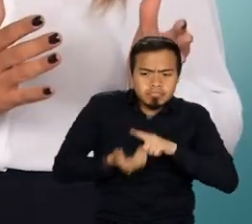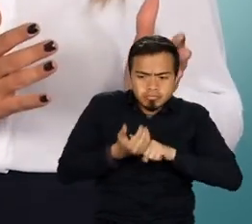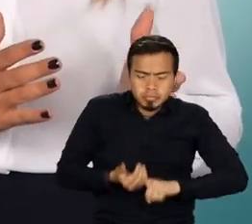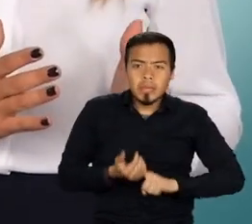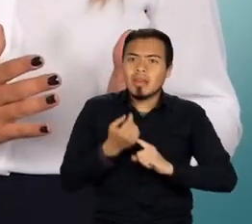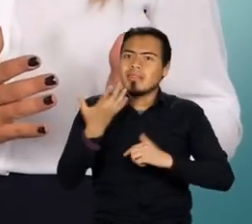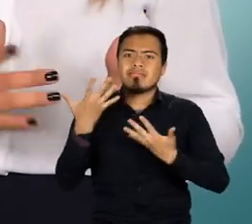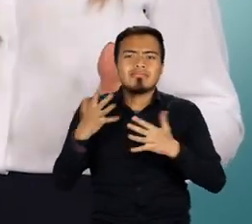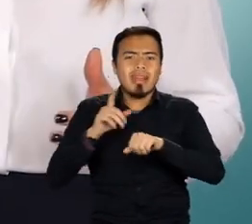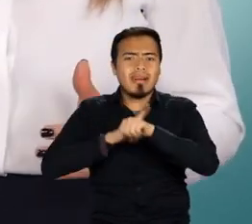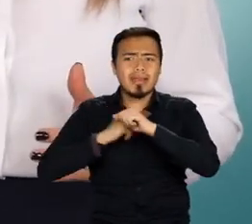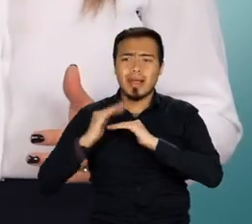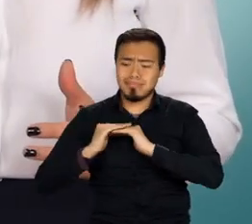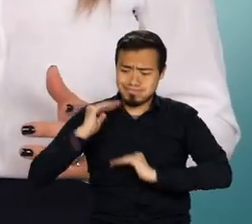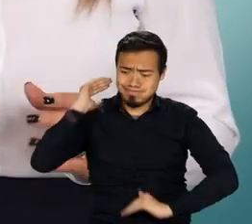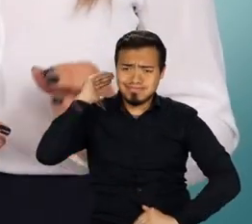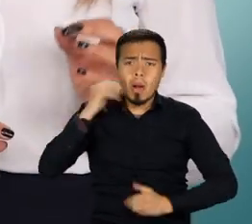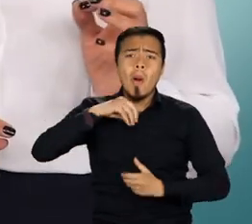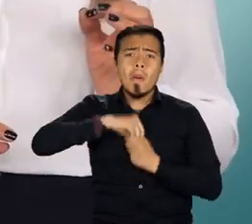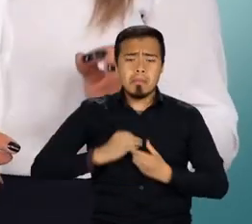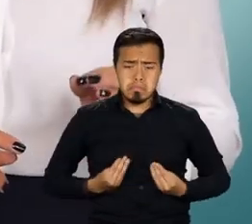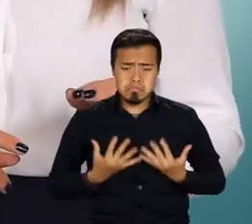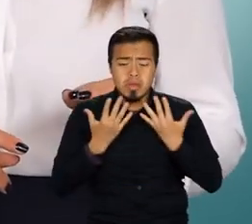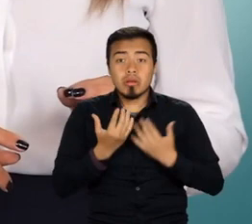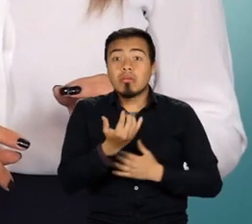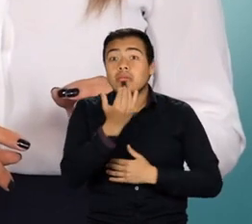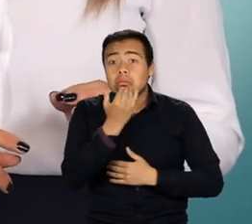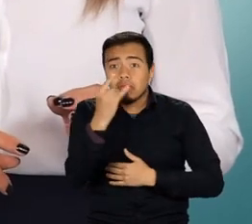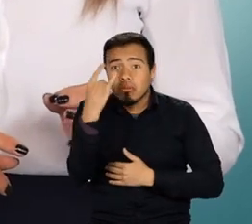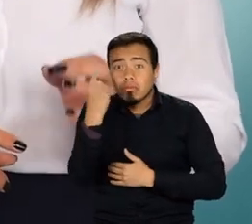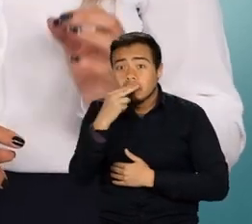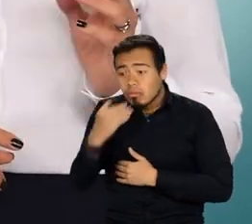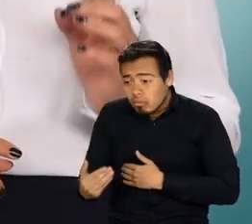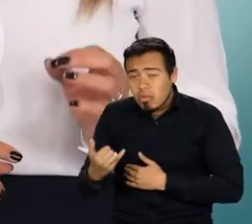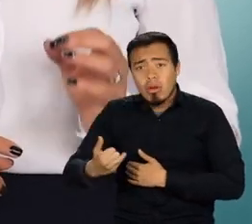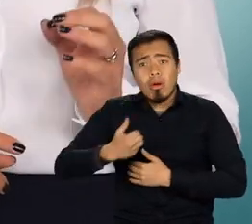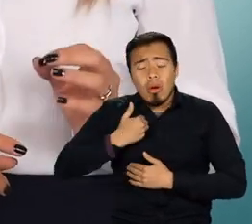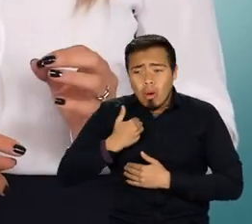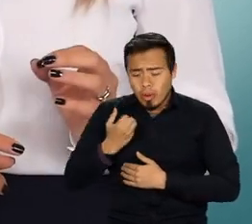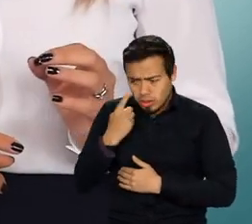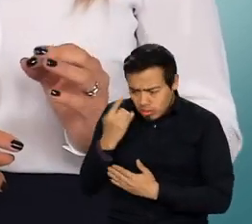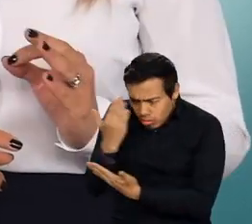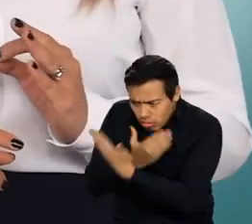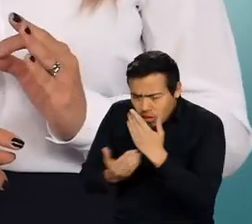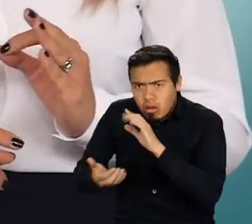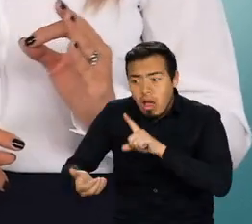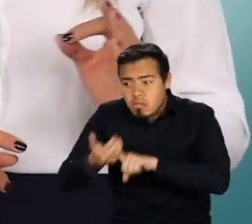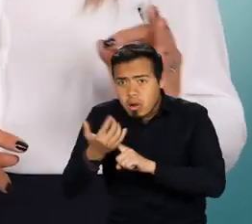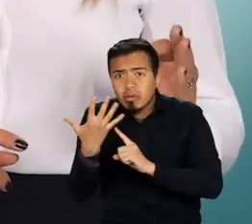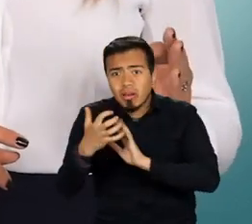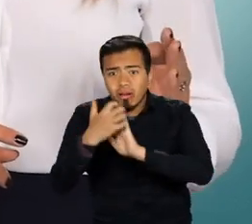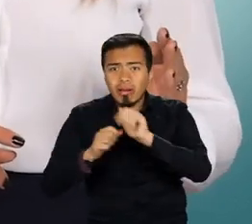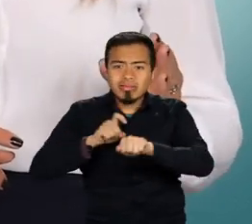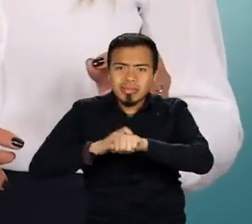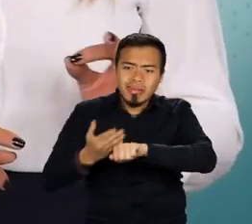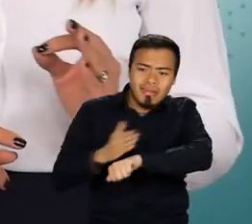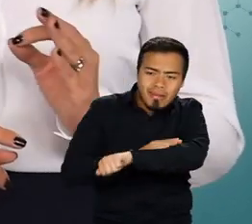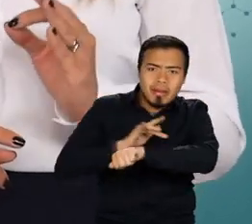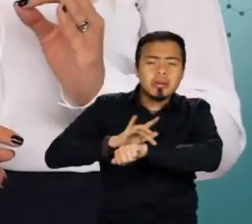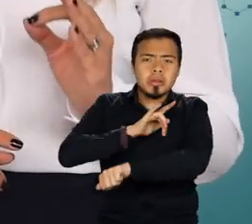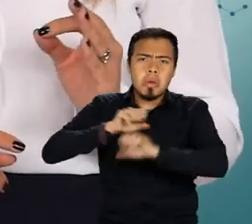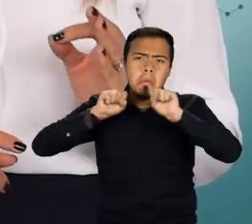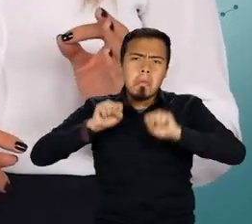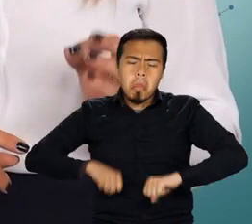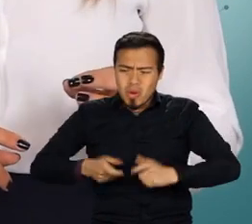en fases ya avanzadas. Sin embargo, si un menor es diagnosticado y tratado a tiempo, en la mayor parte de los casos,